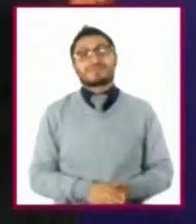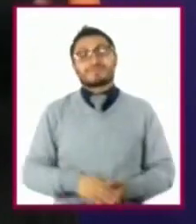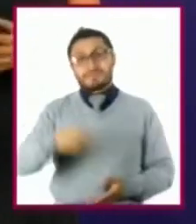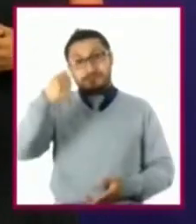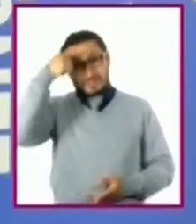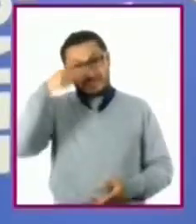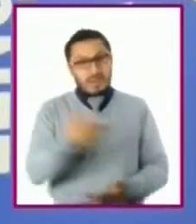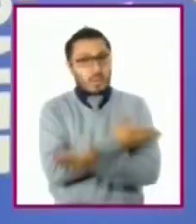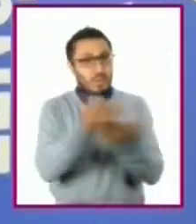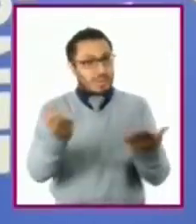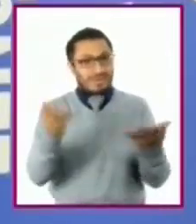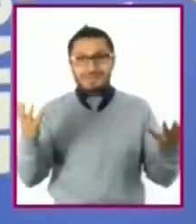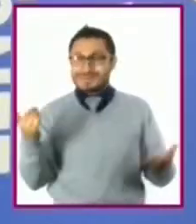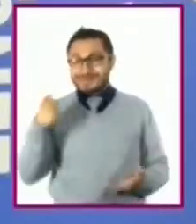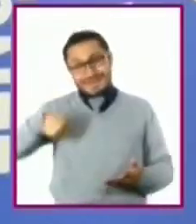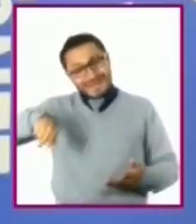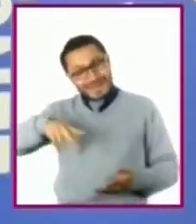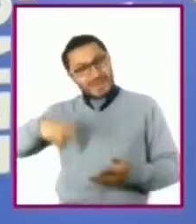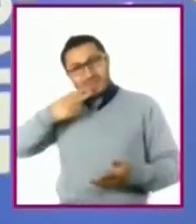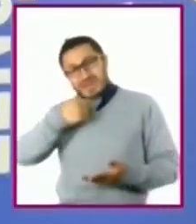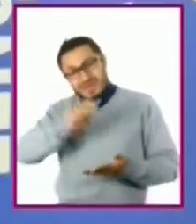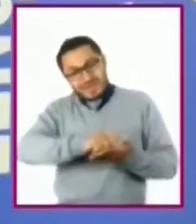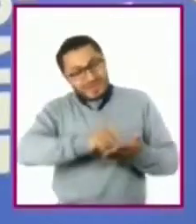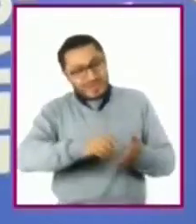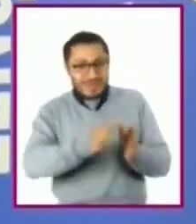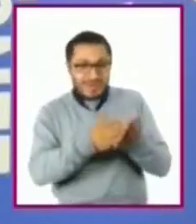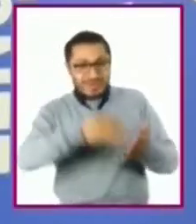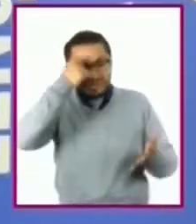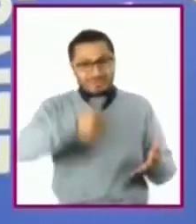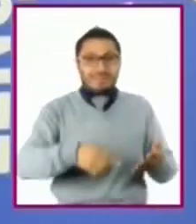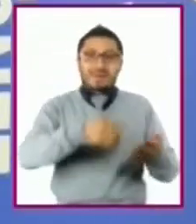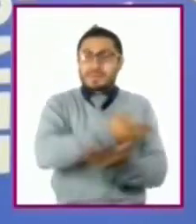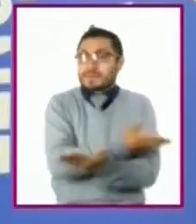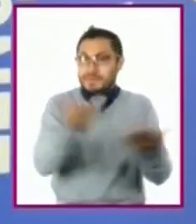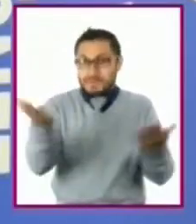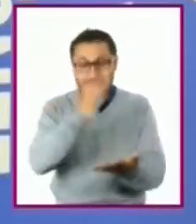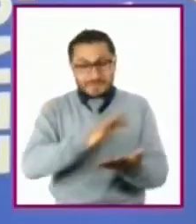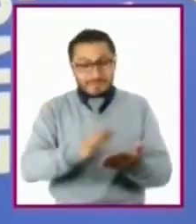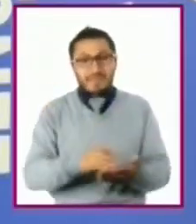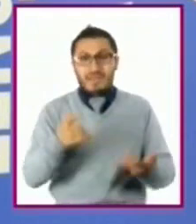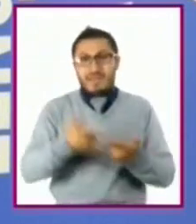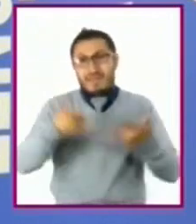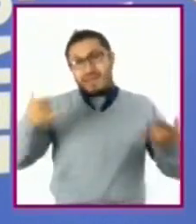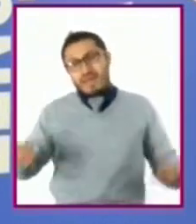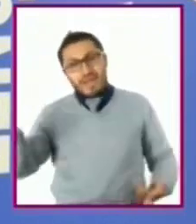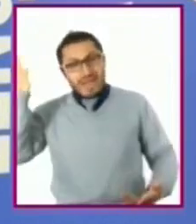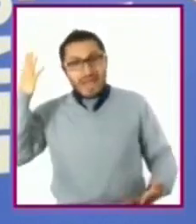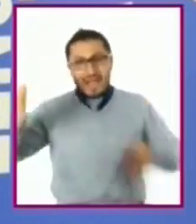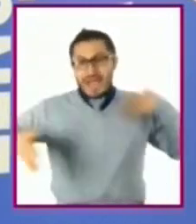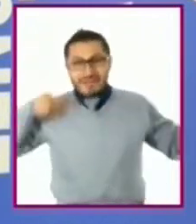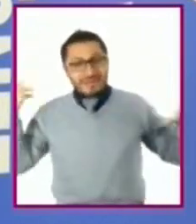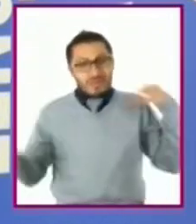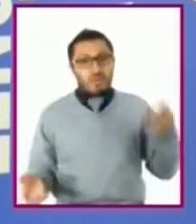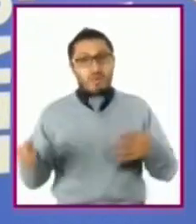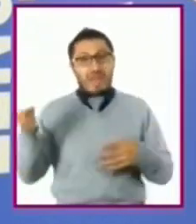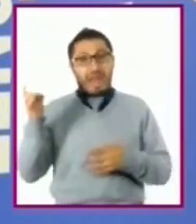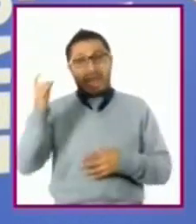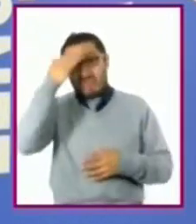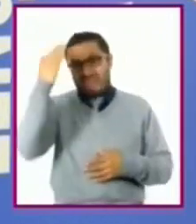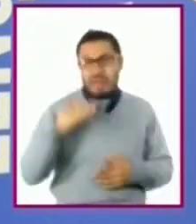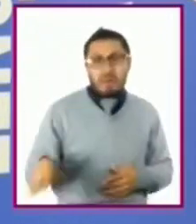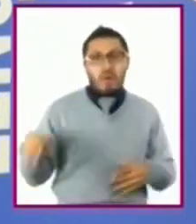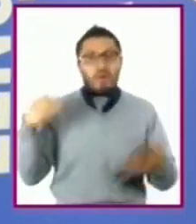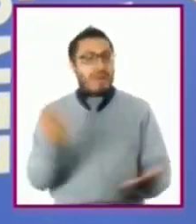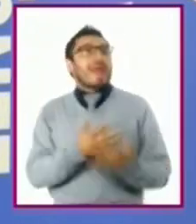ustedes. Historias de aventuras, terror, romance. Busquen a sus favoritos y sumérjanse en la